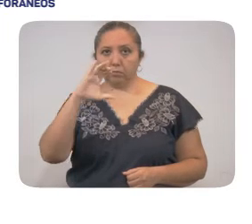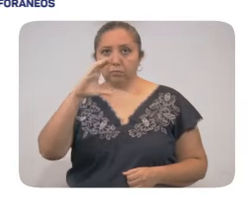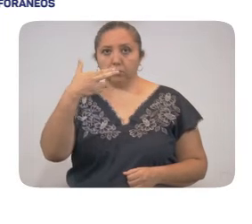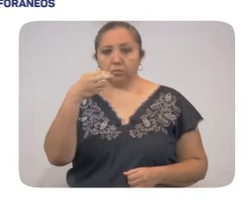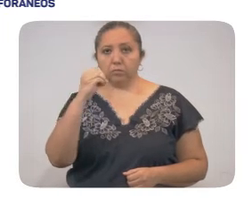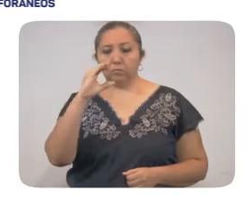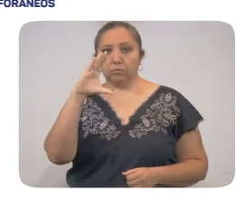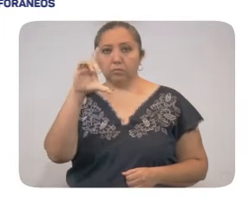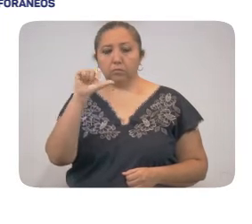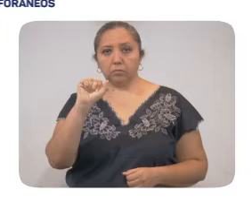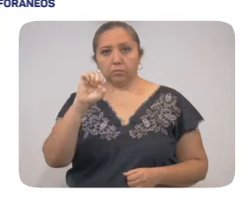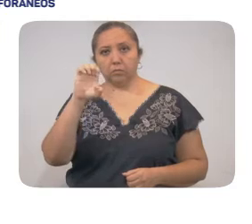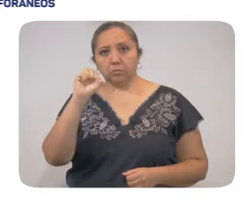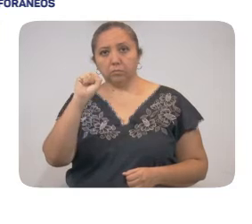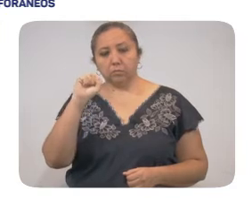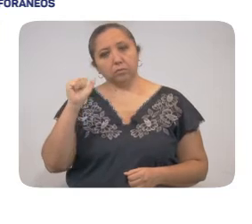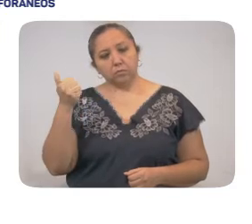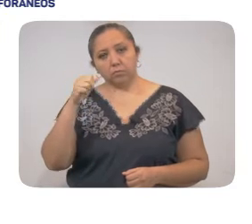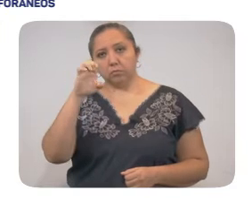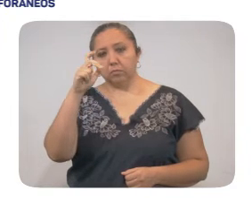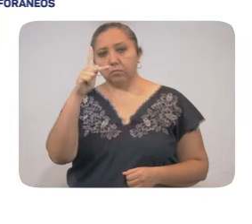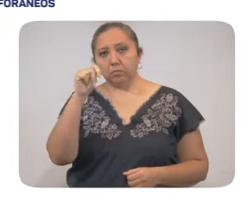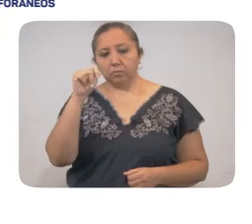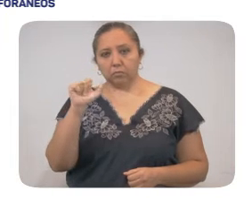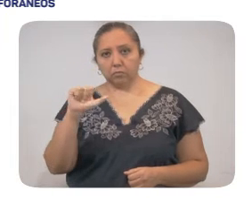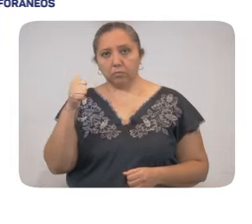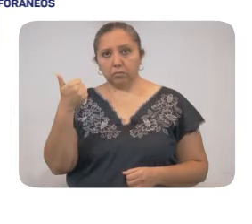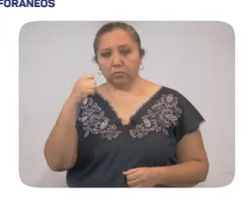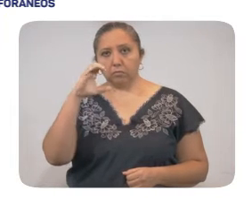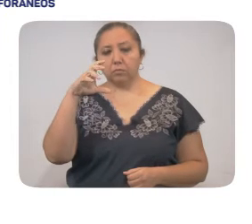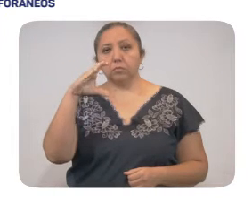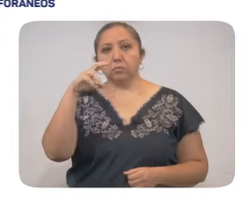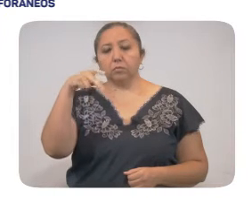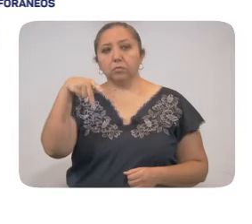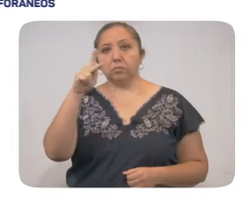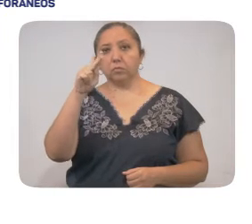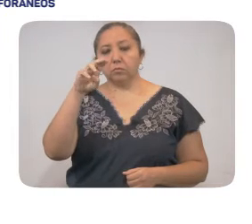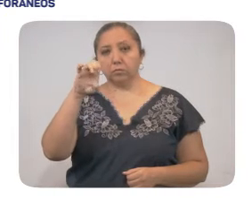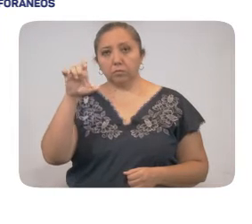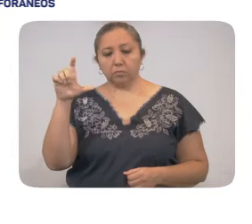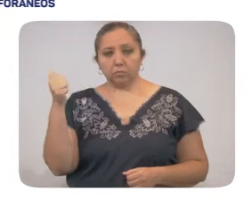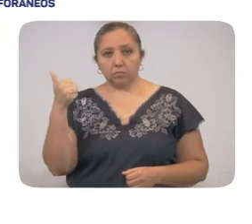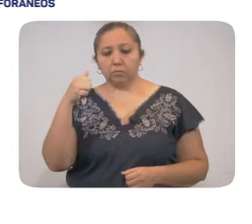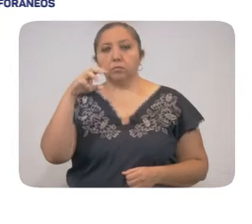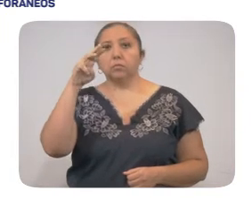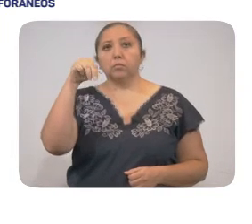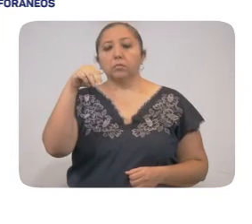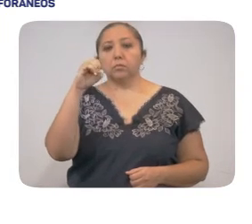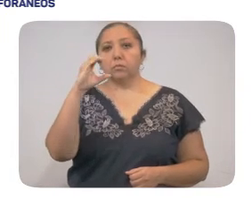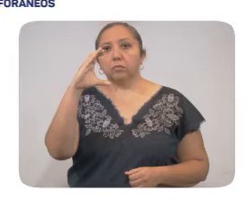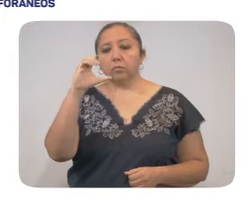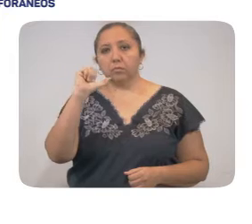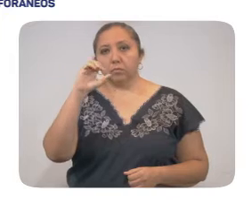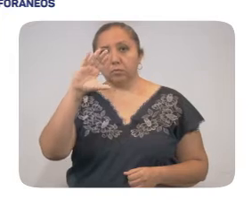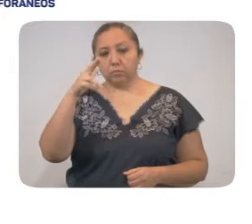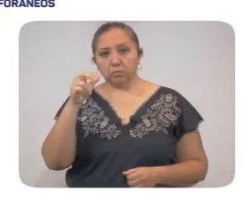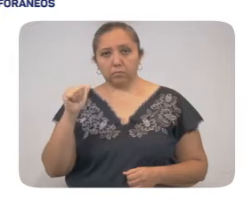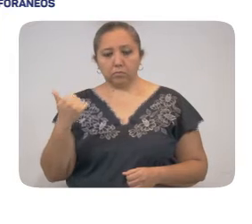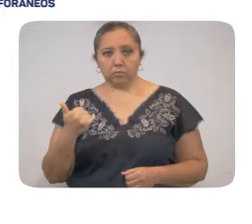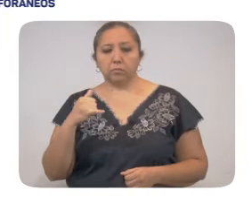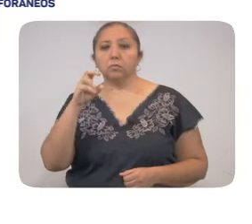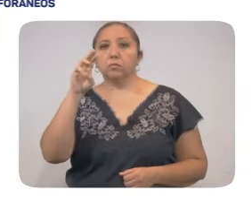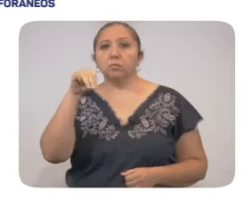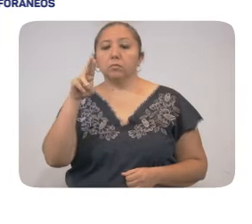Chocholá, Espita, Canacín, Quinchil, Copomá, Maxcanú, Mococha y Muna.